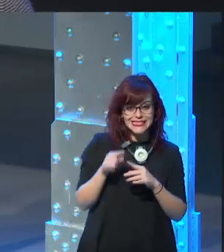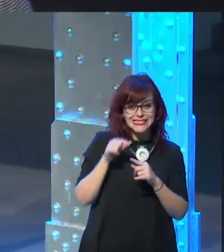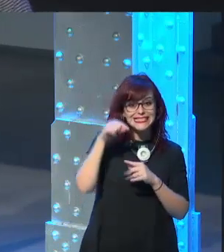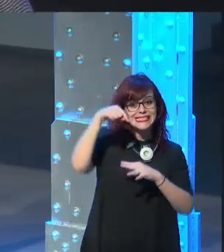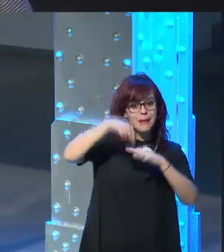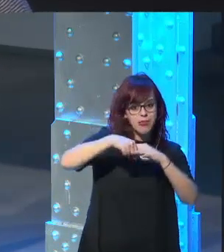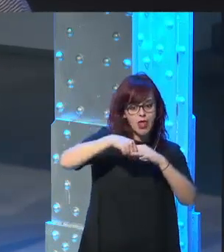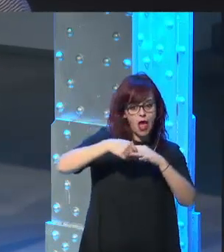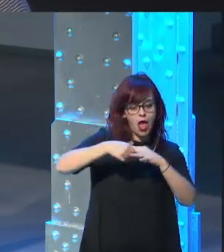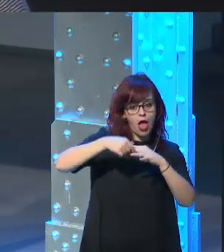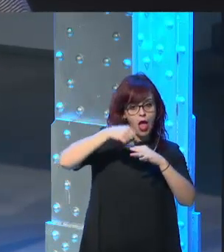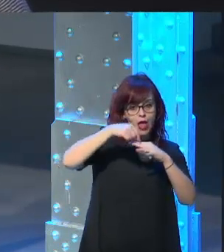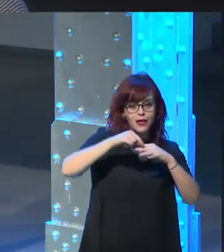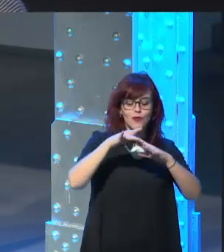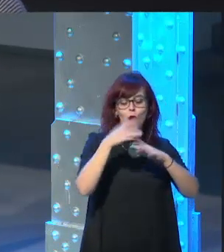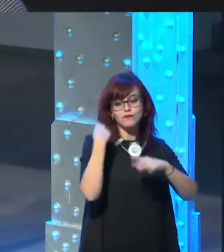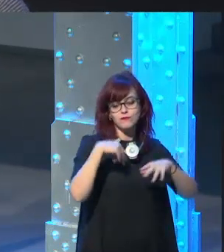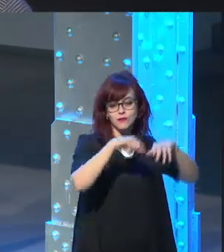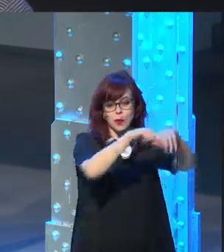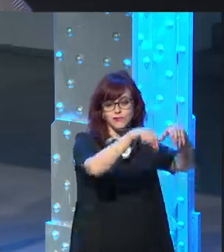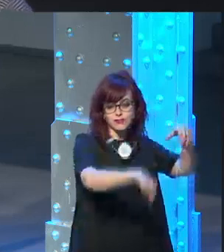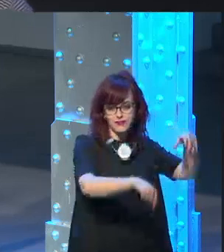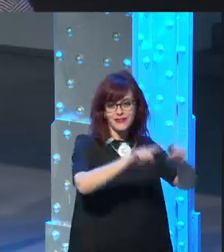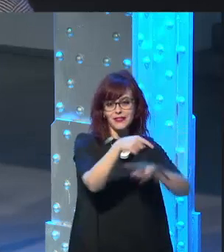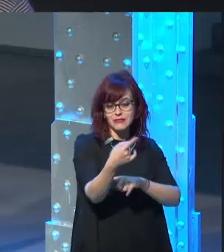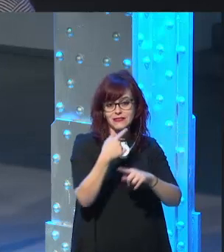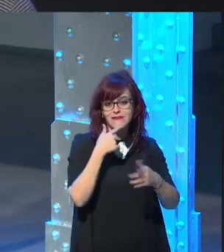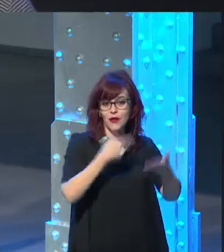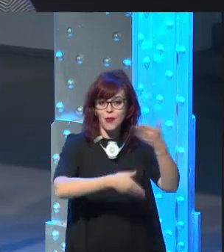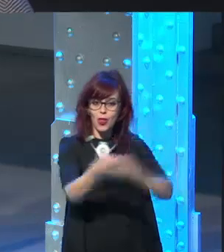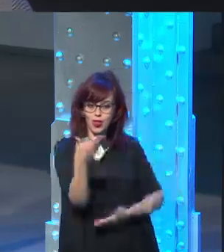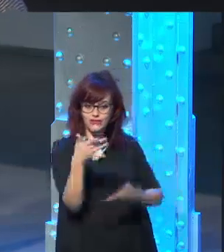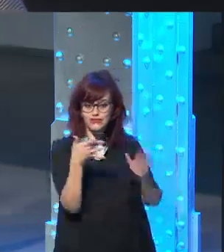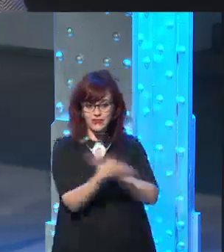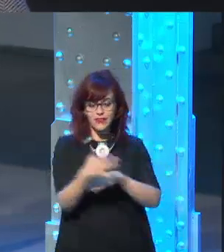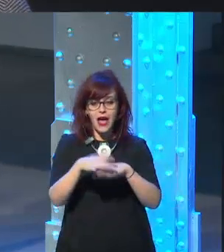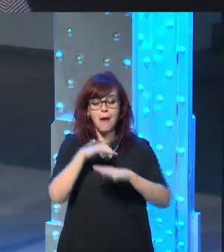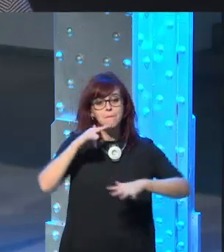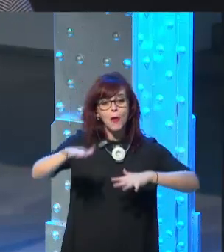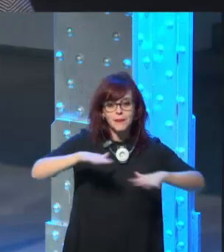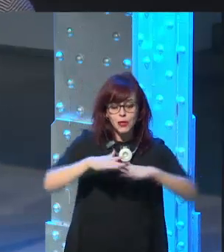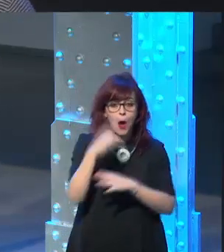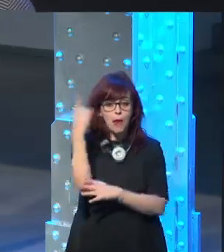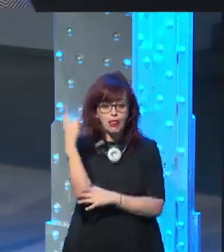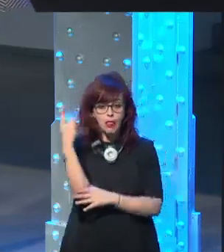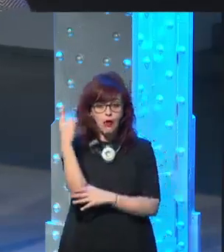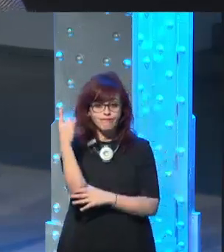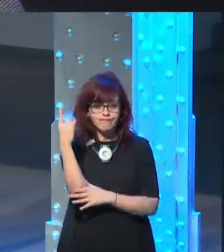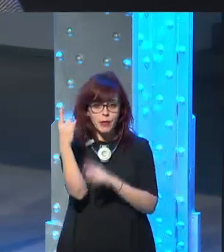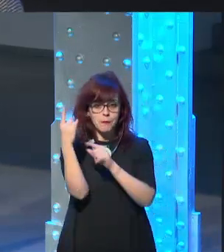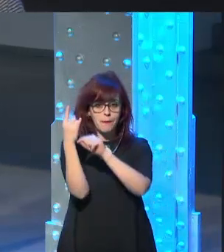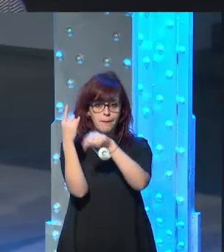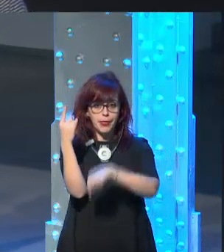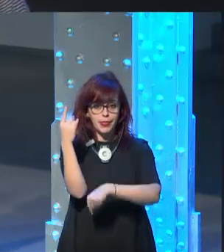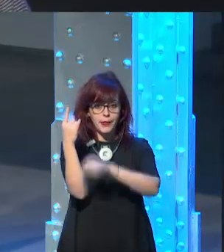la planta le proporciona comida al animal y el animal le proporciona a la planta lo que no tiene, que es movimiento, llevando las semillas más